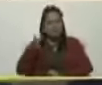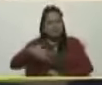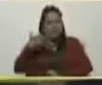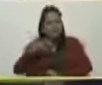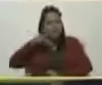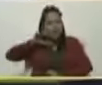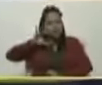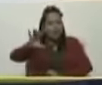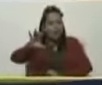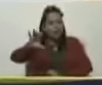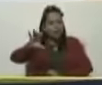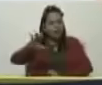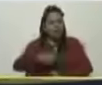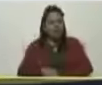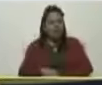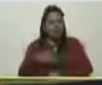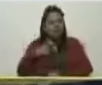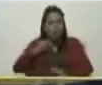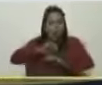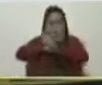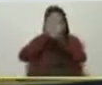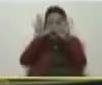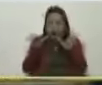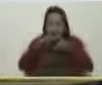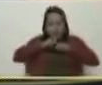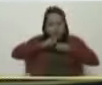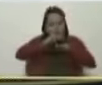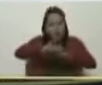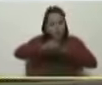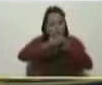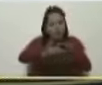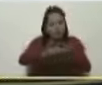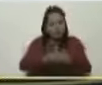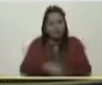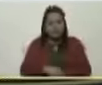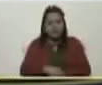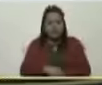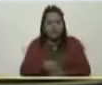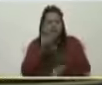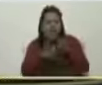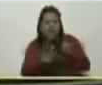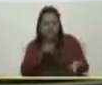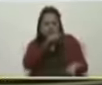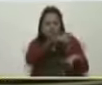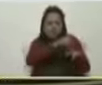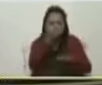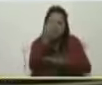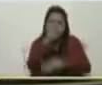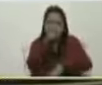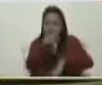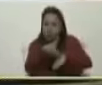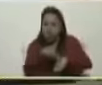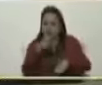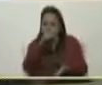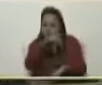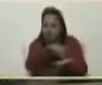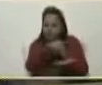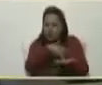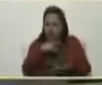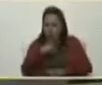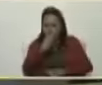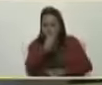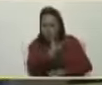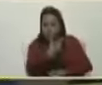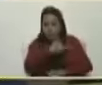patriotismo. Y yo siempre he sido coherente con mis discursos. Por ahí citaban algunas intervenciones en la Asamblea Nacional donde